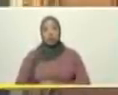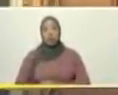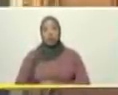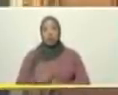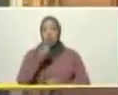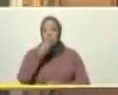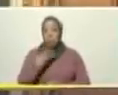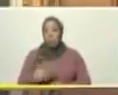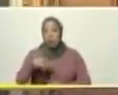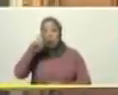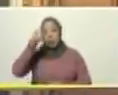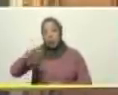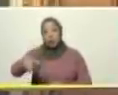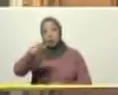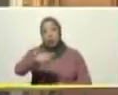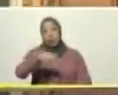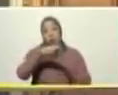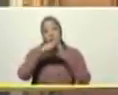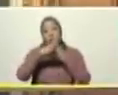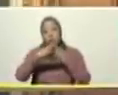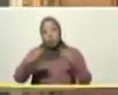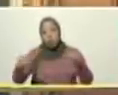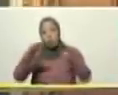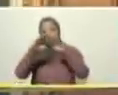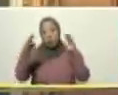buena de los pueblos, todos los pueblos del mundo.